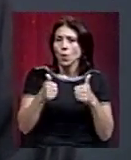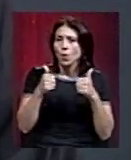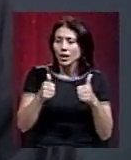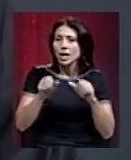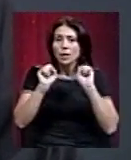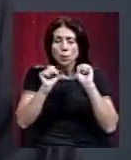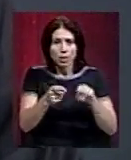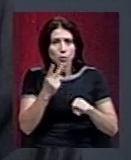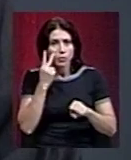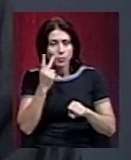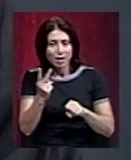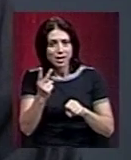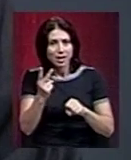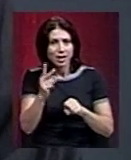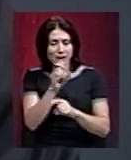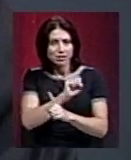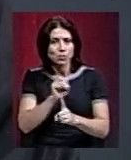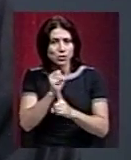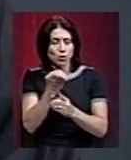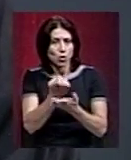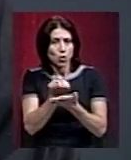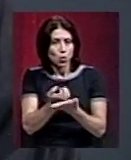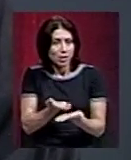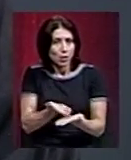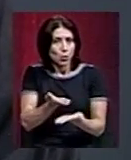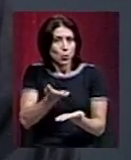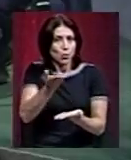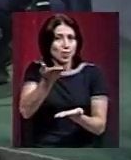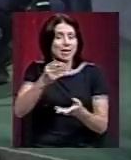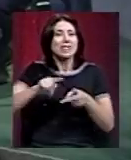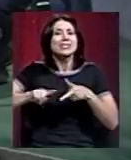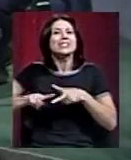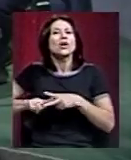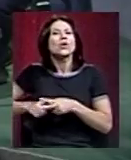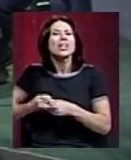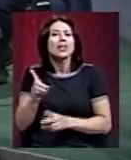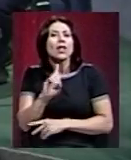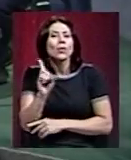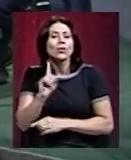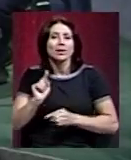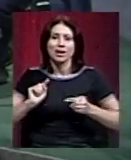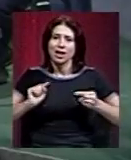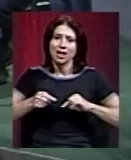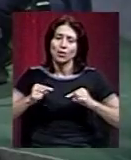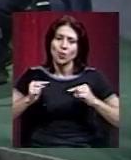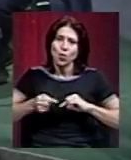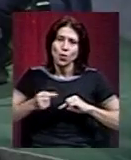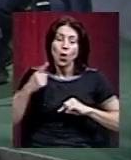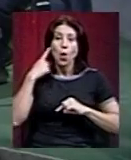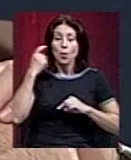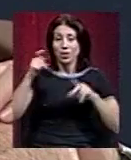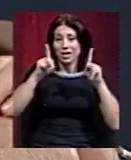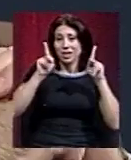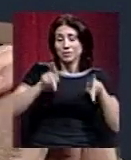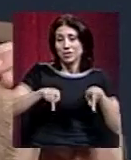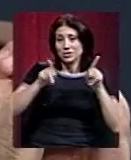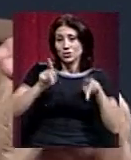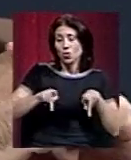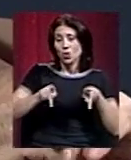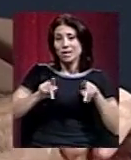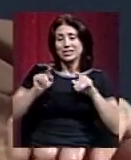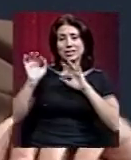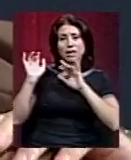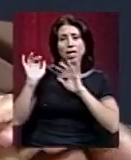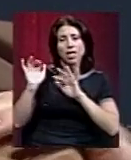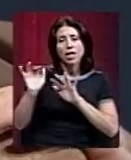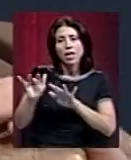materia económica se origina en el dolor, ¿verdad? Porque la emigración de las personas que sucede